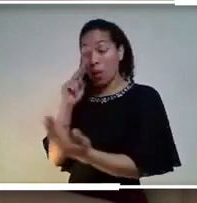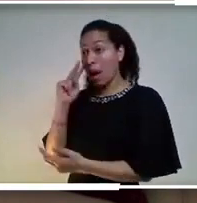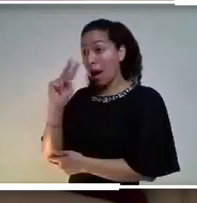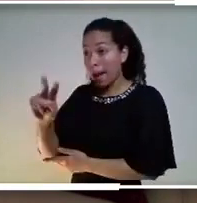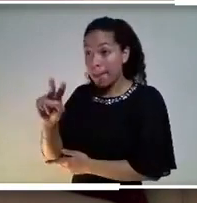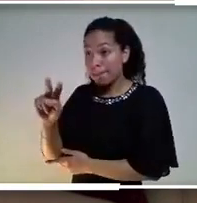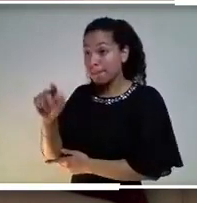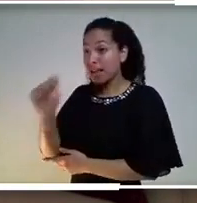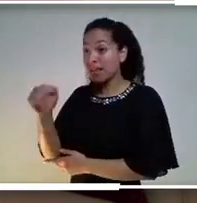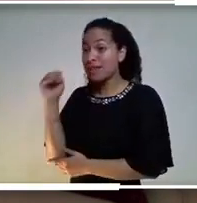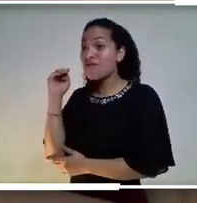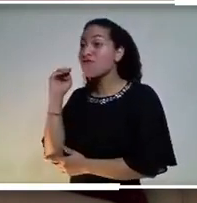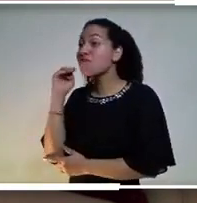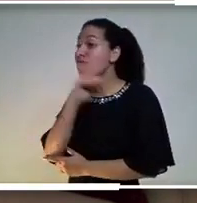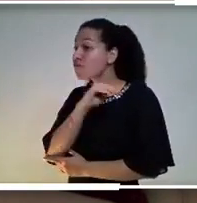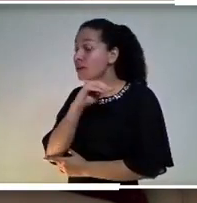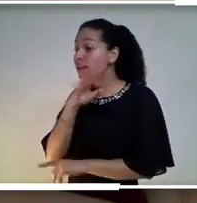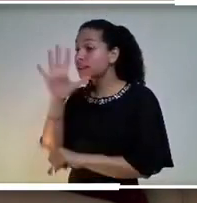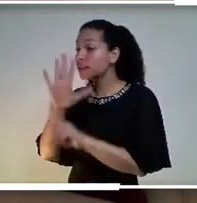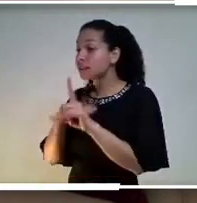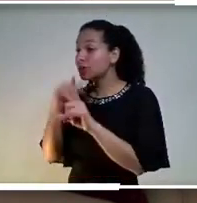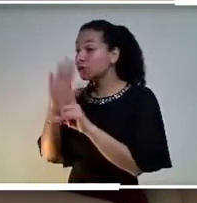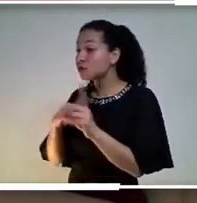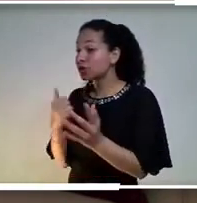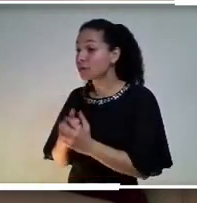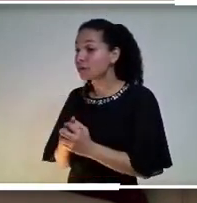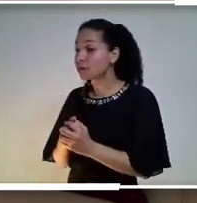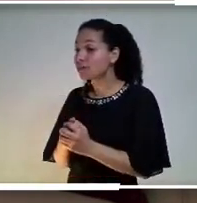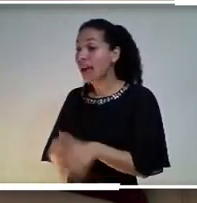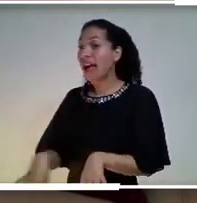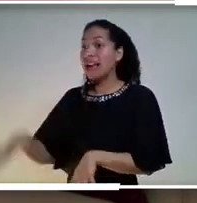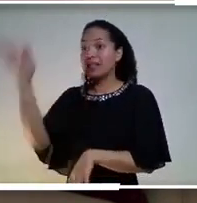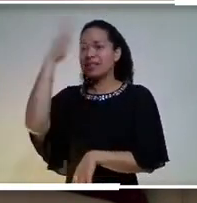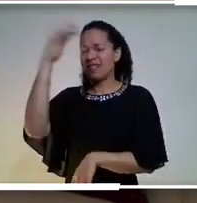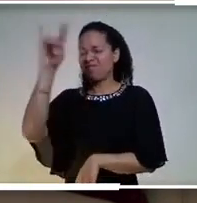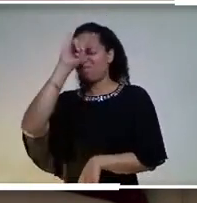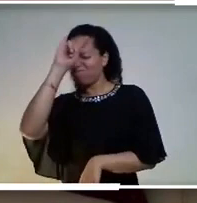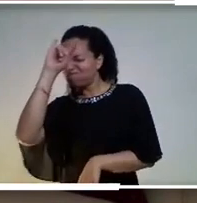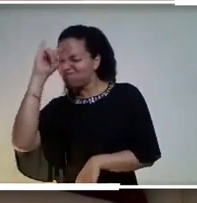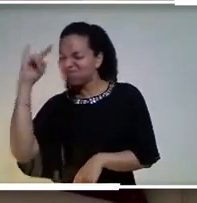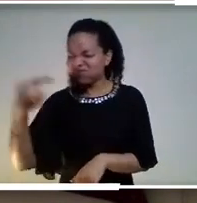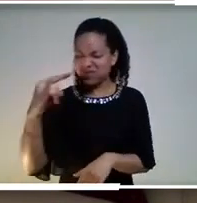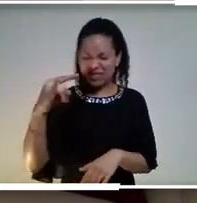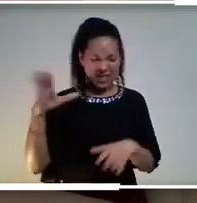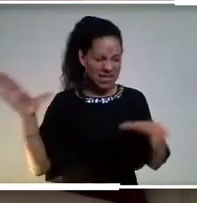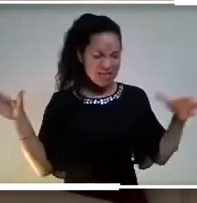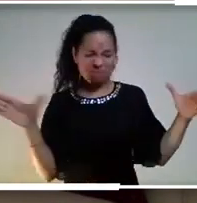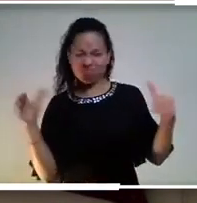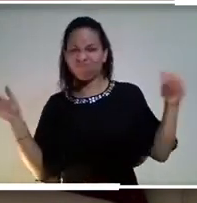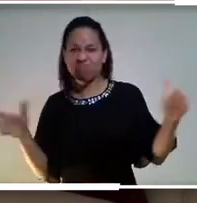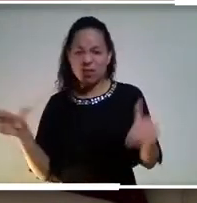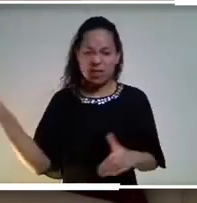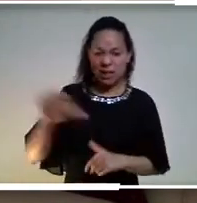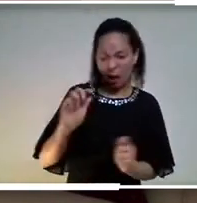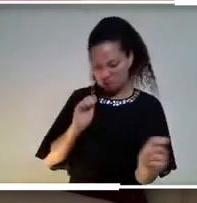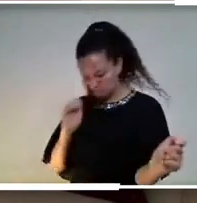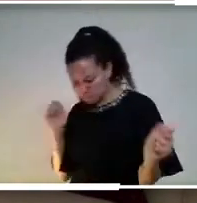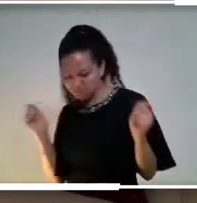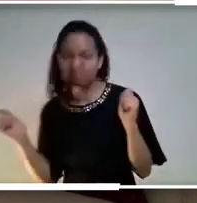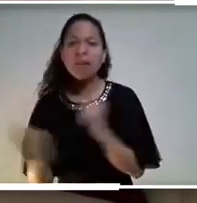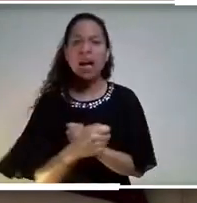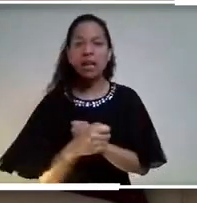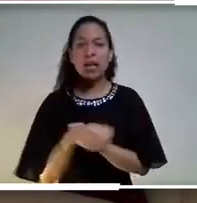no juegues con eso no te atrevas porque satanás y sus demonios son capaces de transformarse en cualquier otro ser o persona con tal de engañar